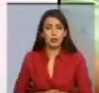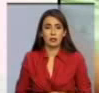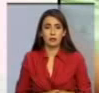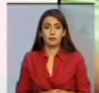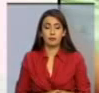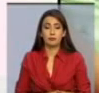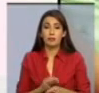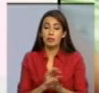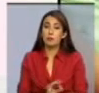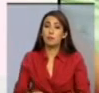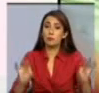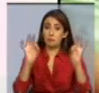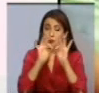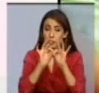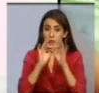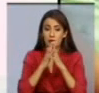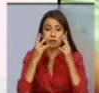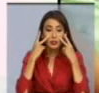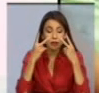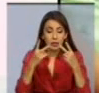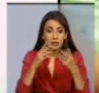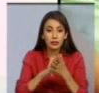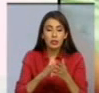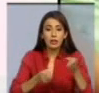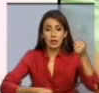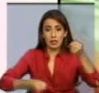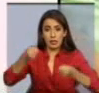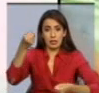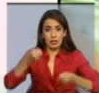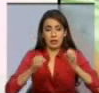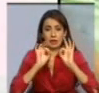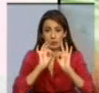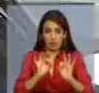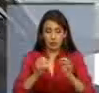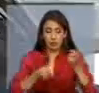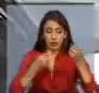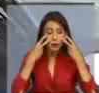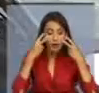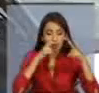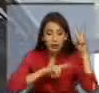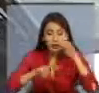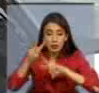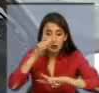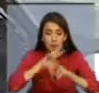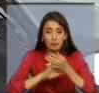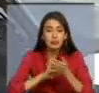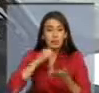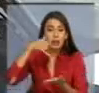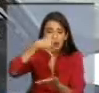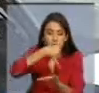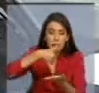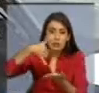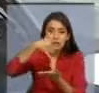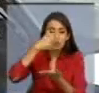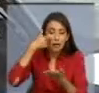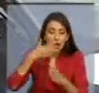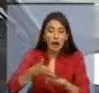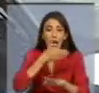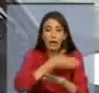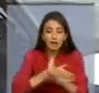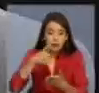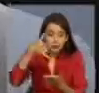lo más importante, verifique el buen estado mecánico de su vehículo. Revisar el nivel de aceite antes de iniciar el